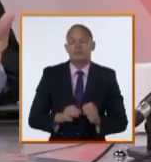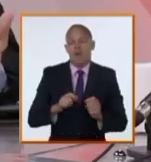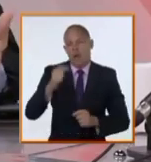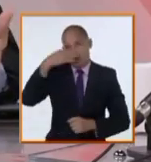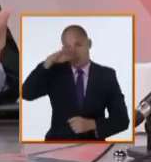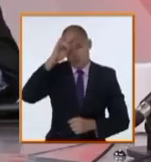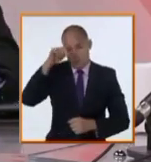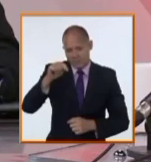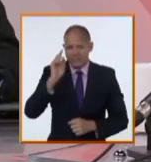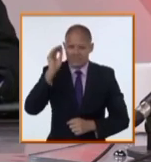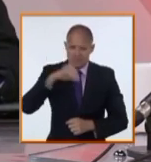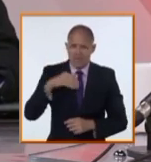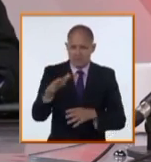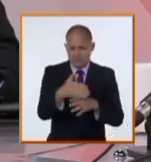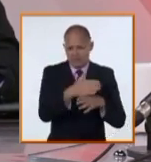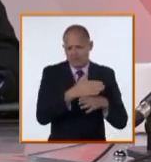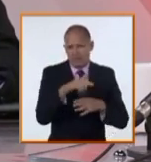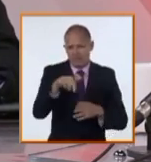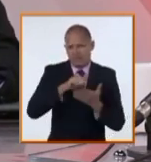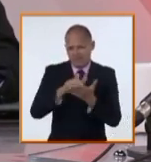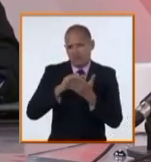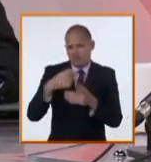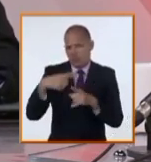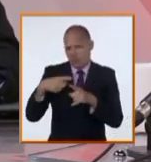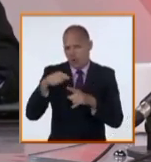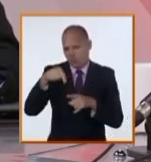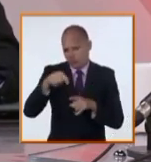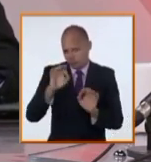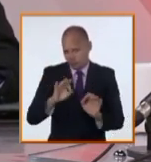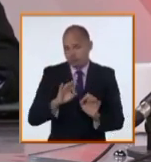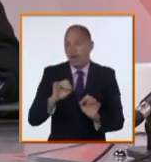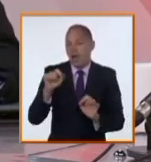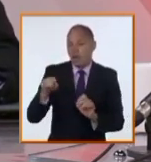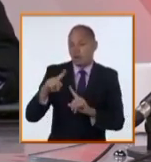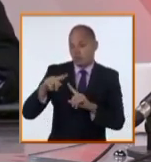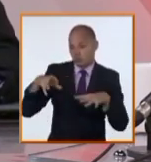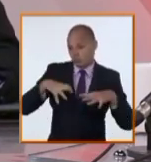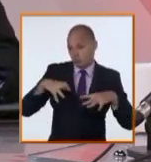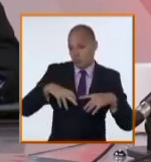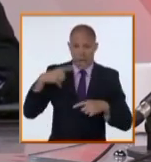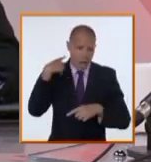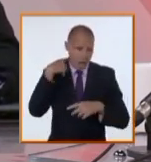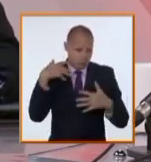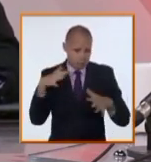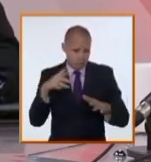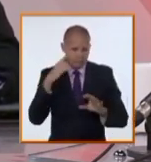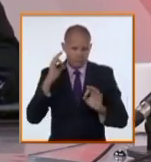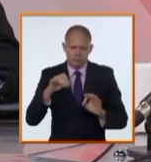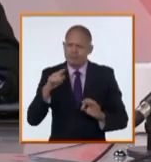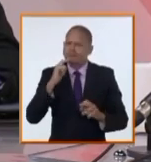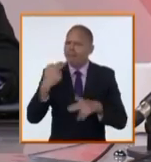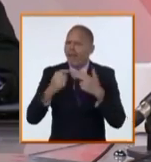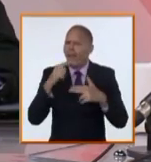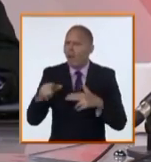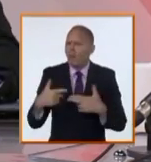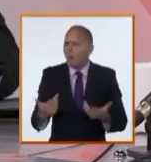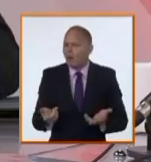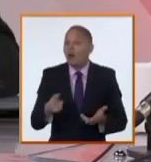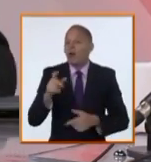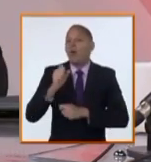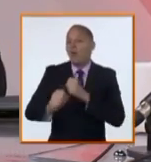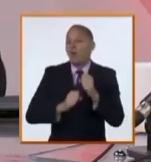sus servicios al exterior el turismo cubano ha desarrollado durante mucho tiempo acciones en el ámbito del comercio electrónico